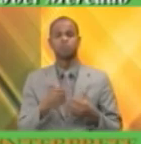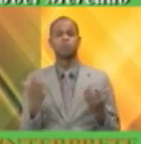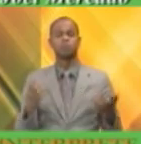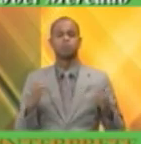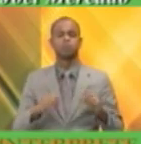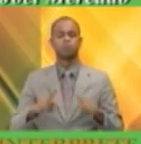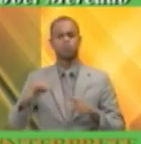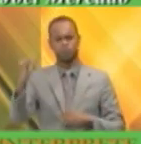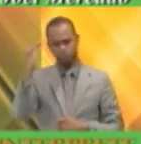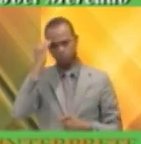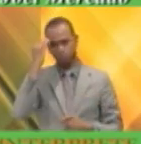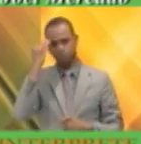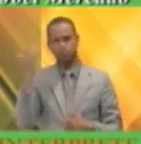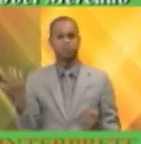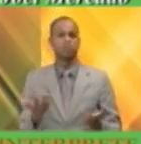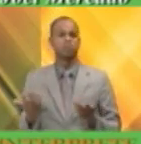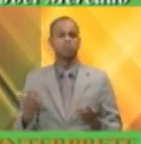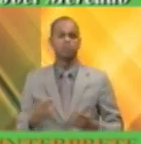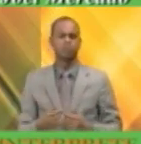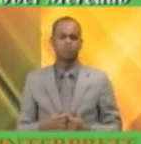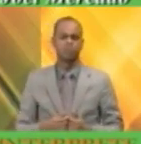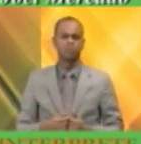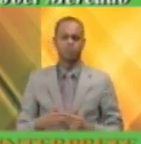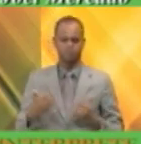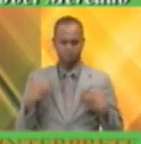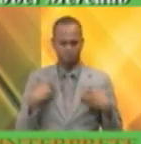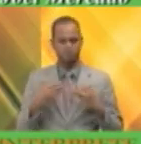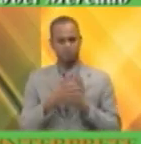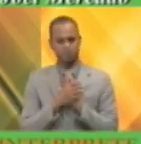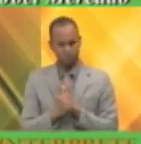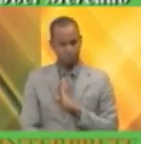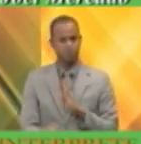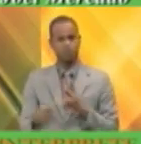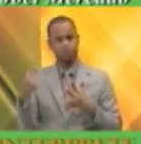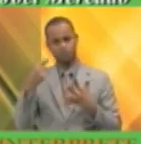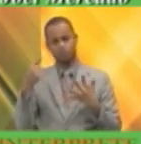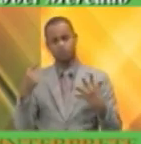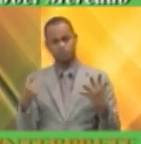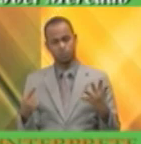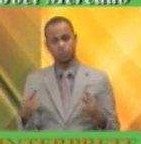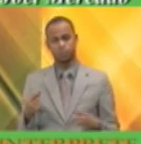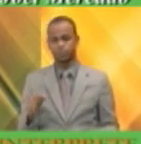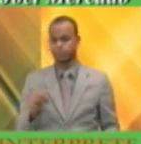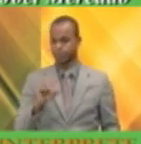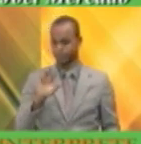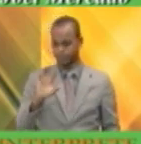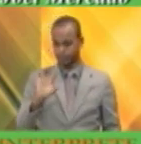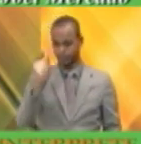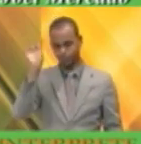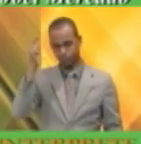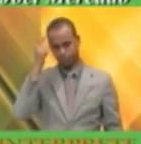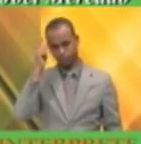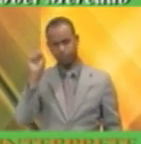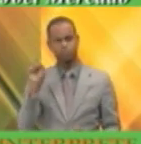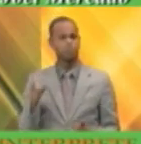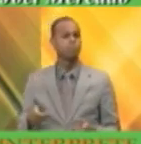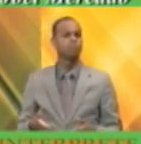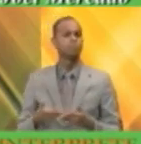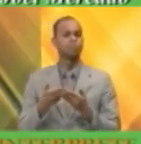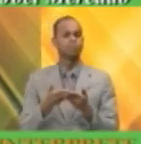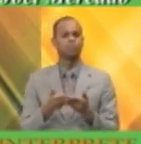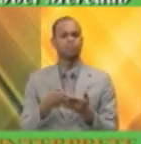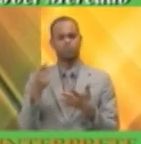de saber que hay talentos. ¿Entiende? Ahora, el Estado debe proporcionarnos